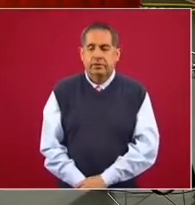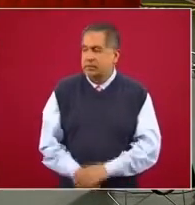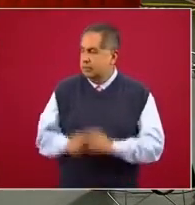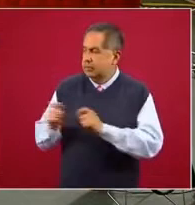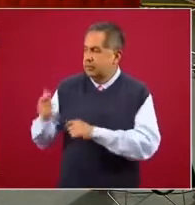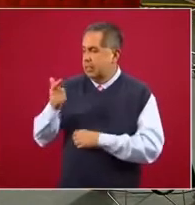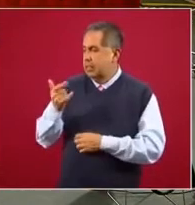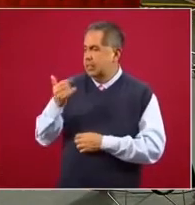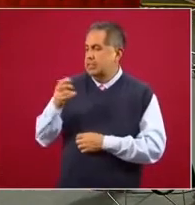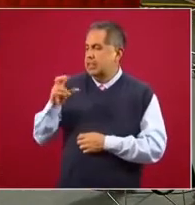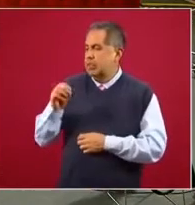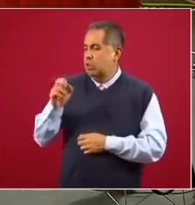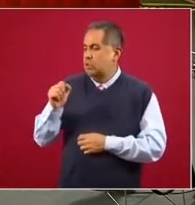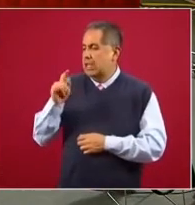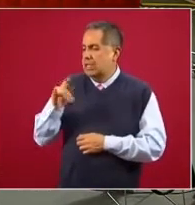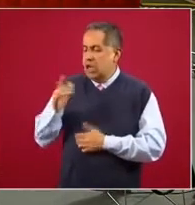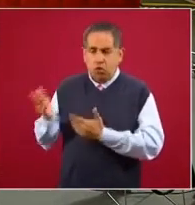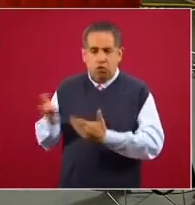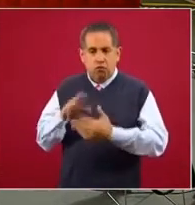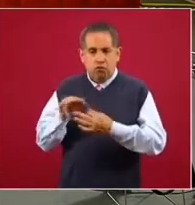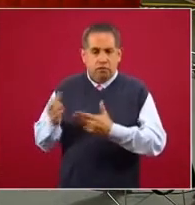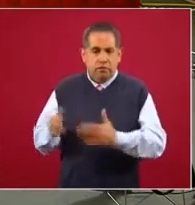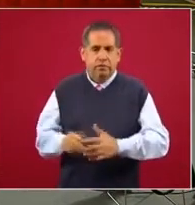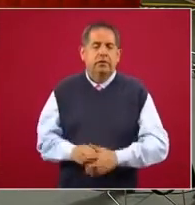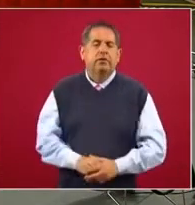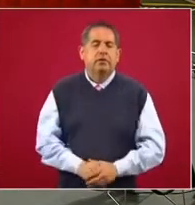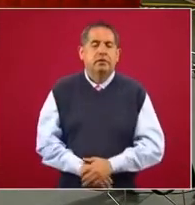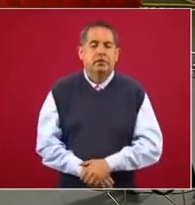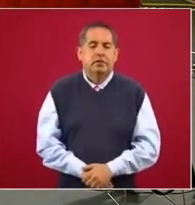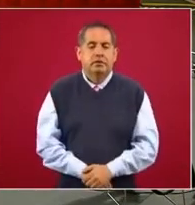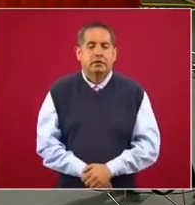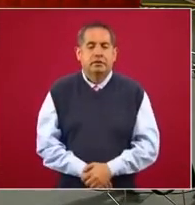a Guillermo Santiago, si puede presentar, por favor.